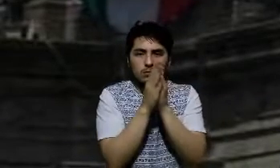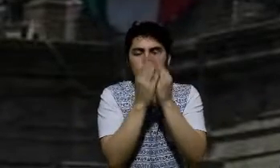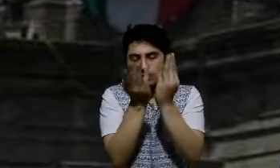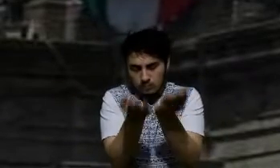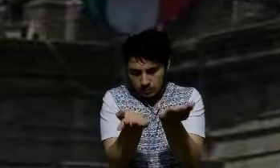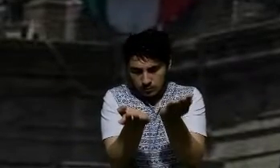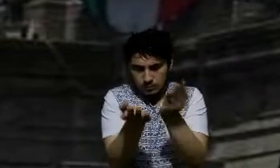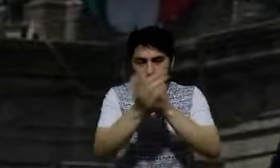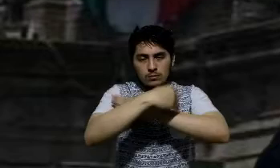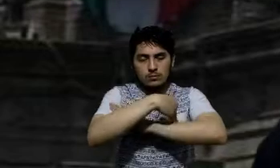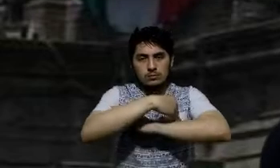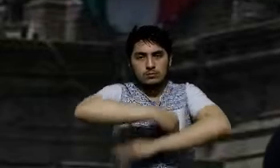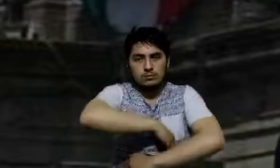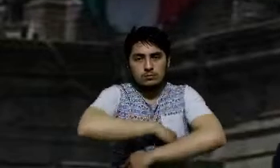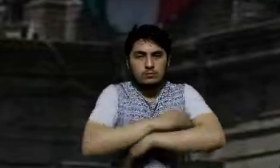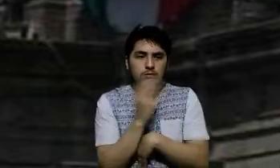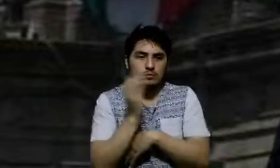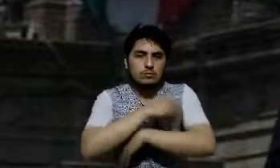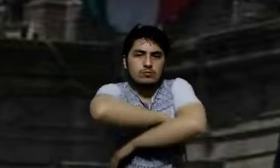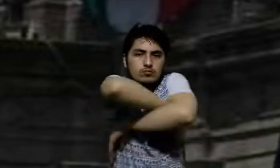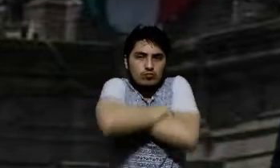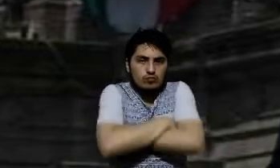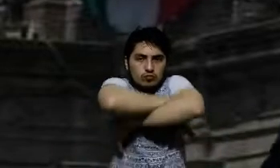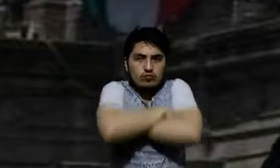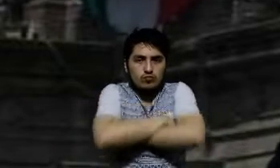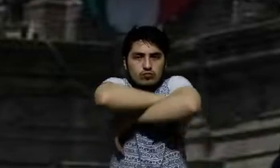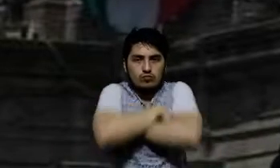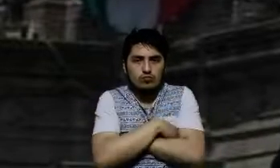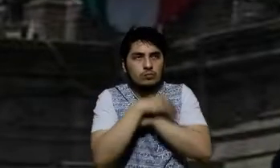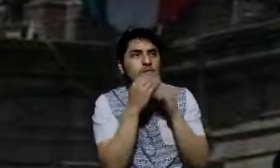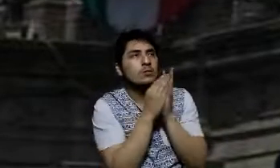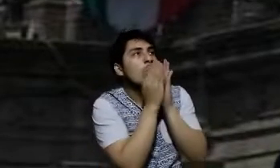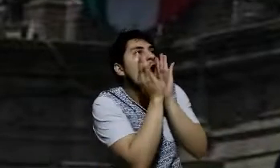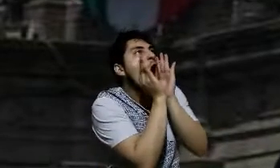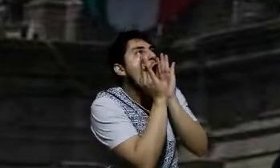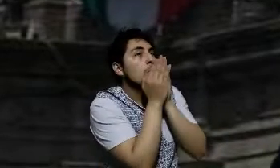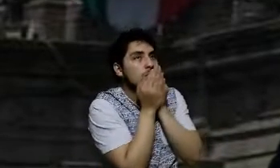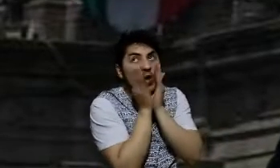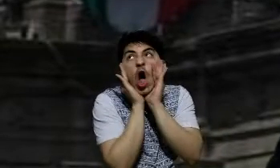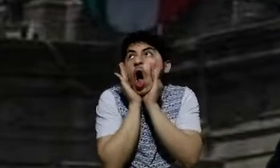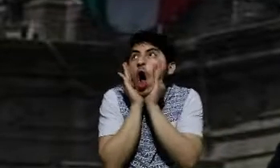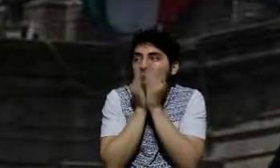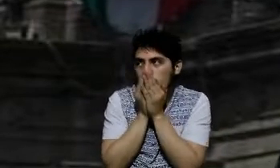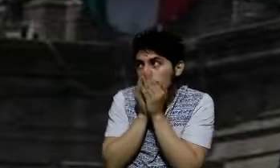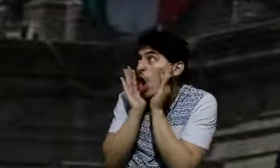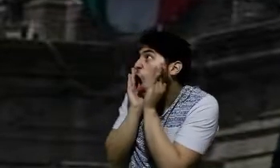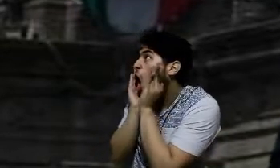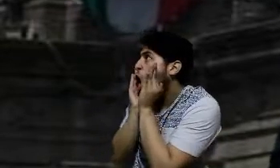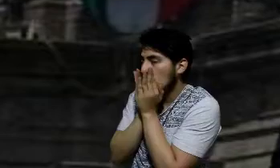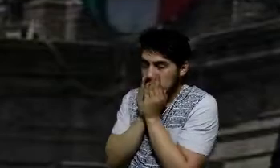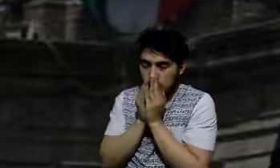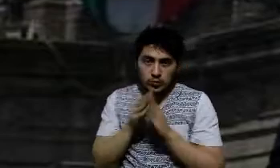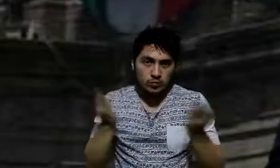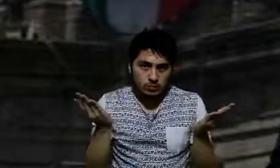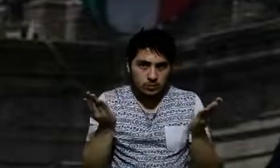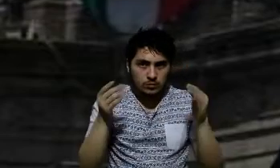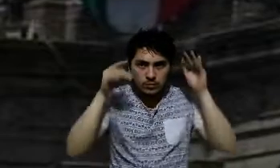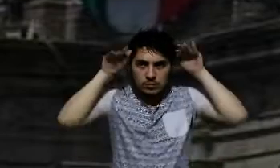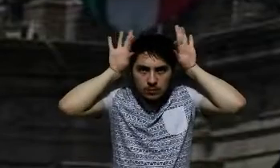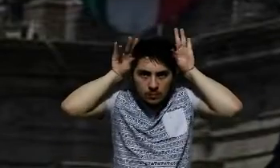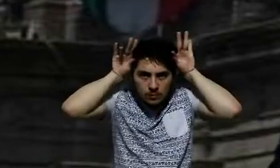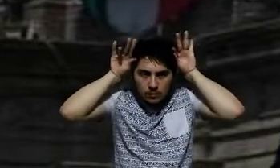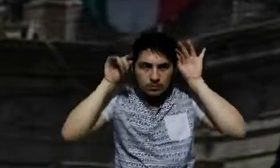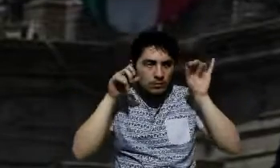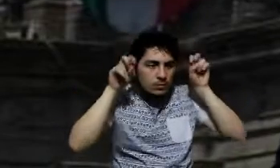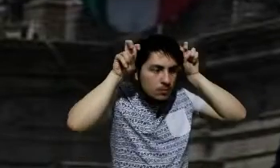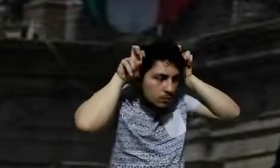tener pensión. Eso se quita. A mí, en lo personal, ya no me va a afectar, ya no hay